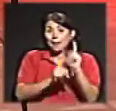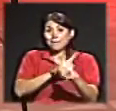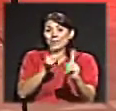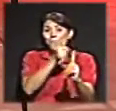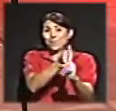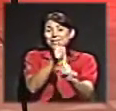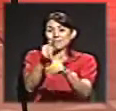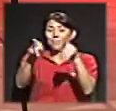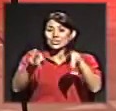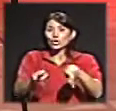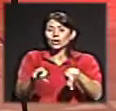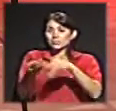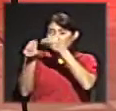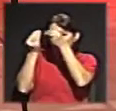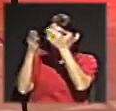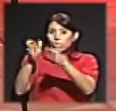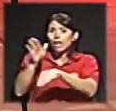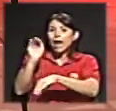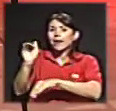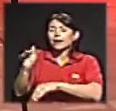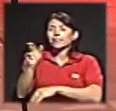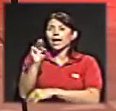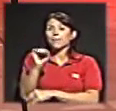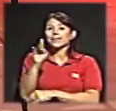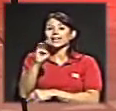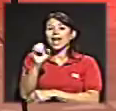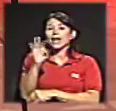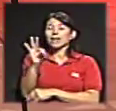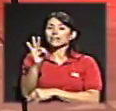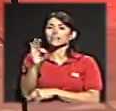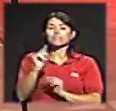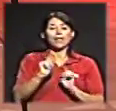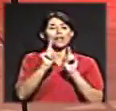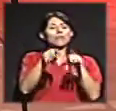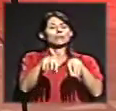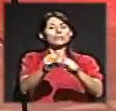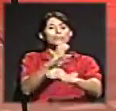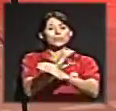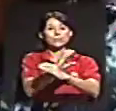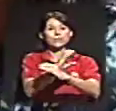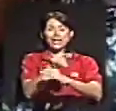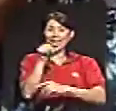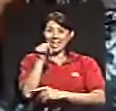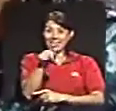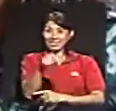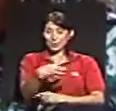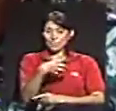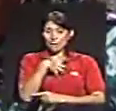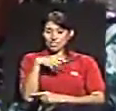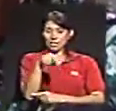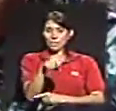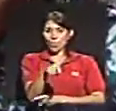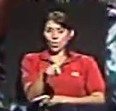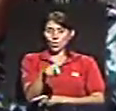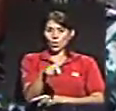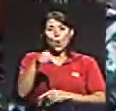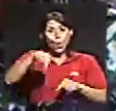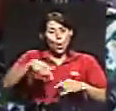llega y resguarda ese patrimonio. Hoy día ese patrimonio, y yo lo vuelvo a